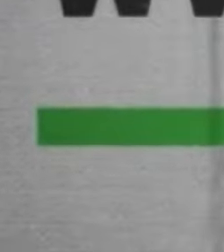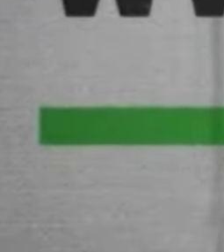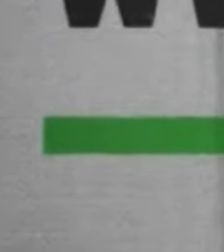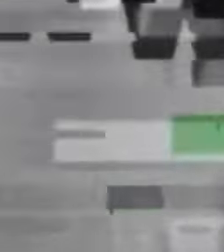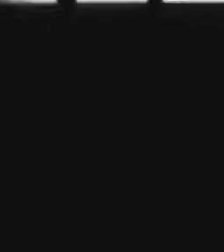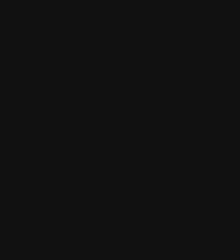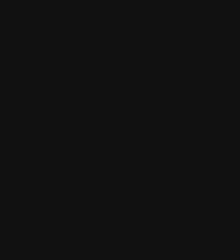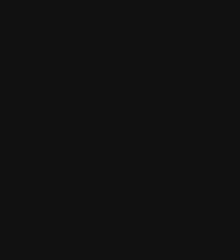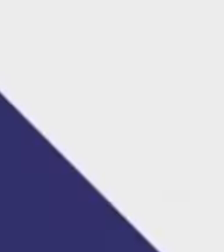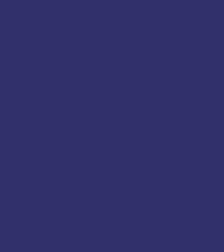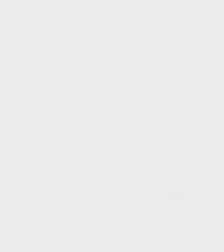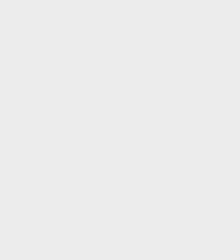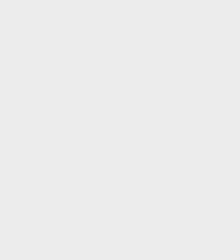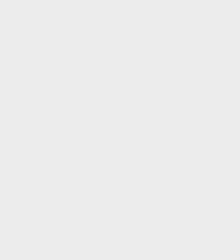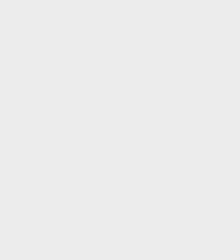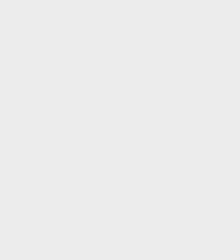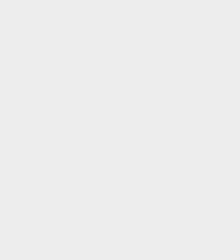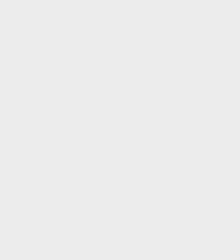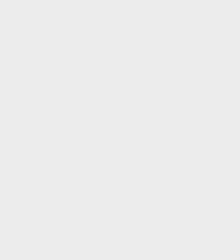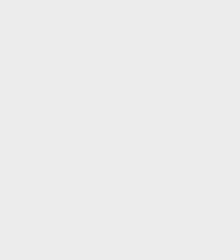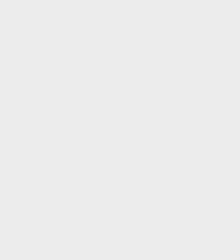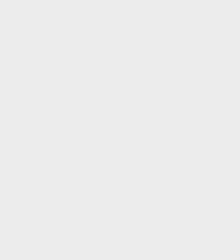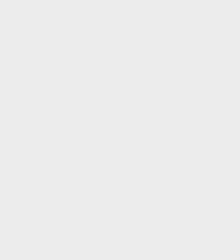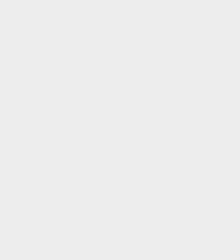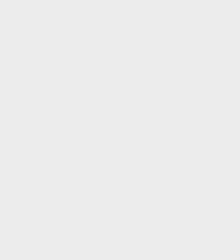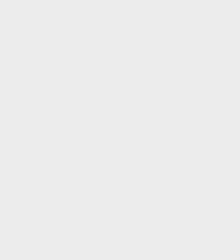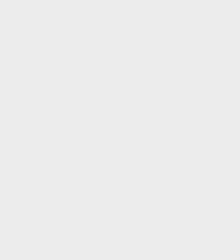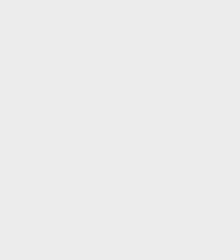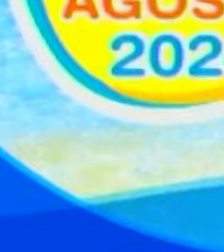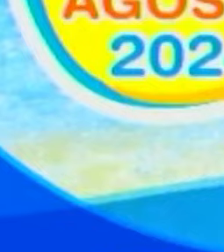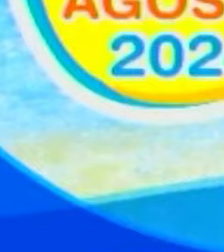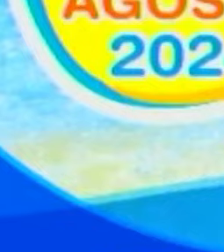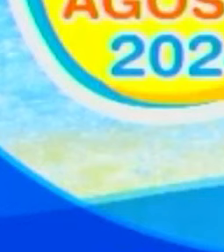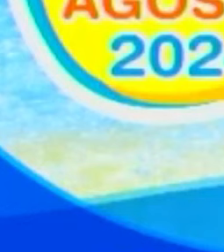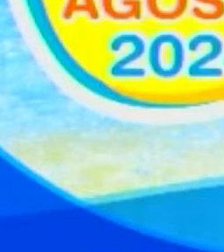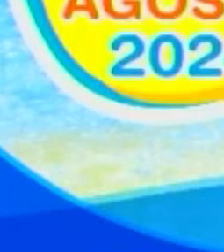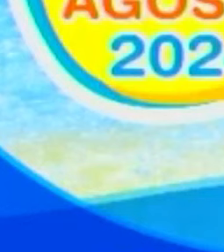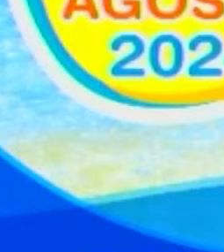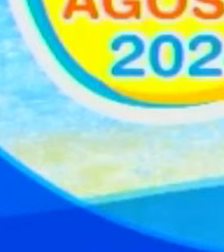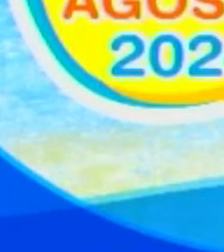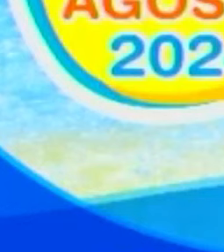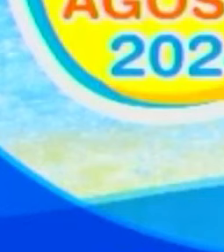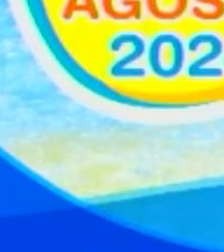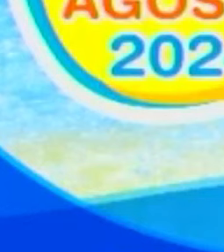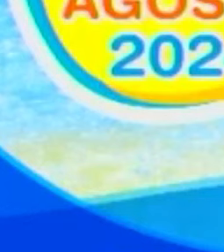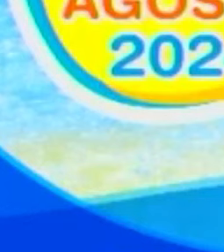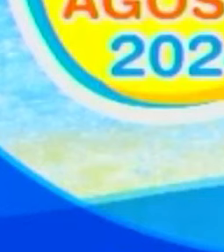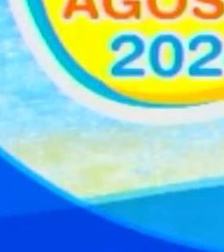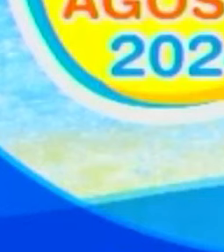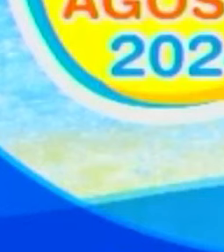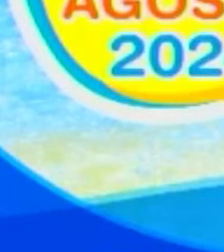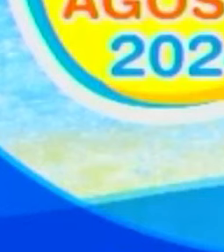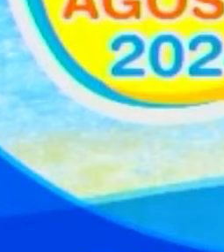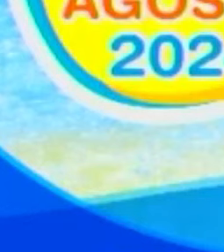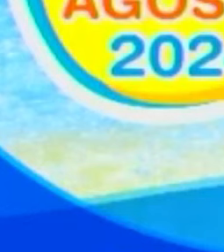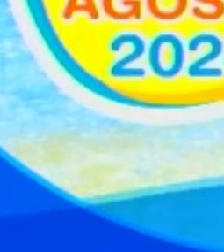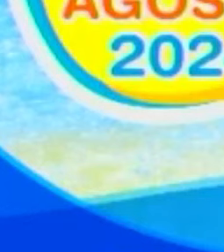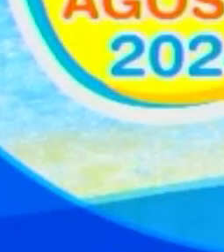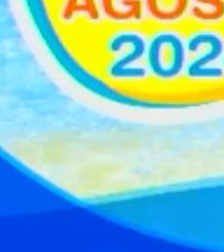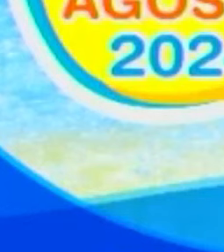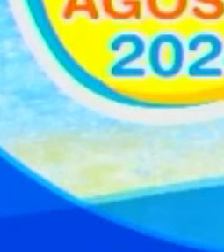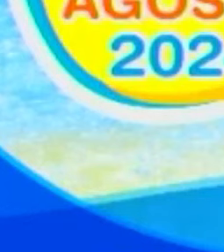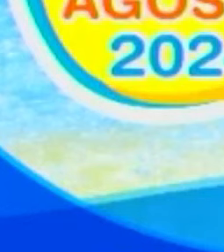www.crcom.gov.co. Comisión de Regulación de Comunicaciones. Estamos en Vacaciones Recreativas CRP.